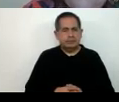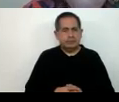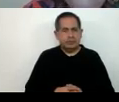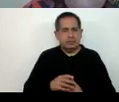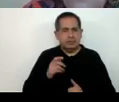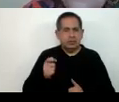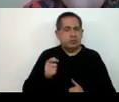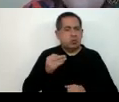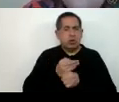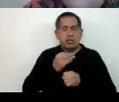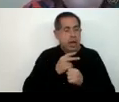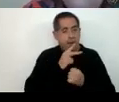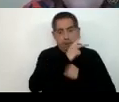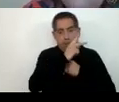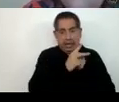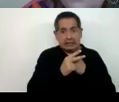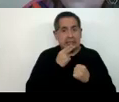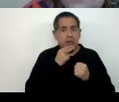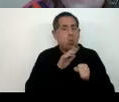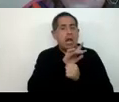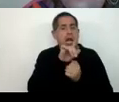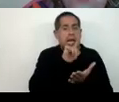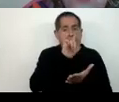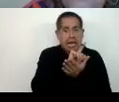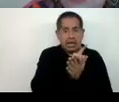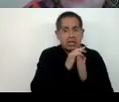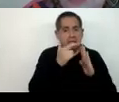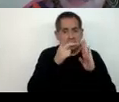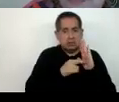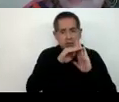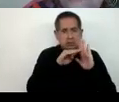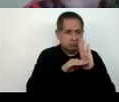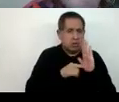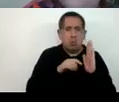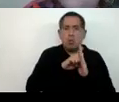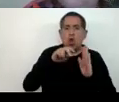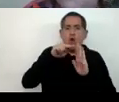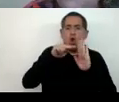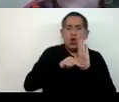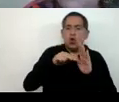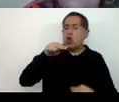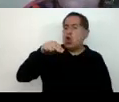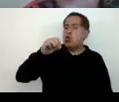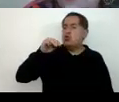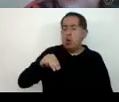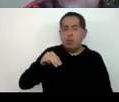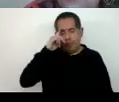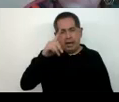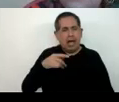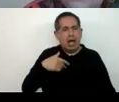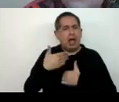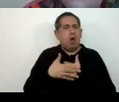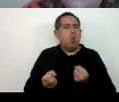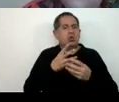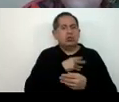apoya en nuestro país, pues es la normatividad, la norma oficial mexicana de los servicios de planificación familiar.